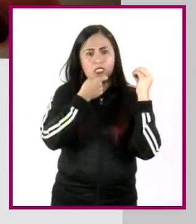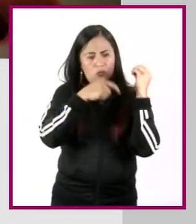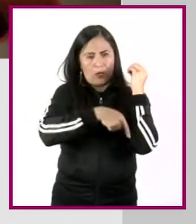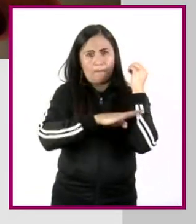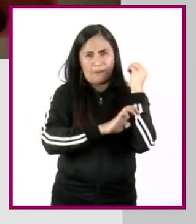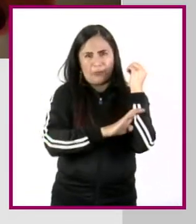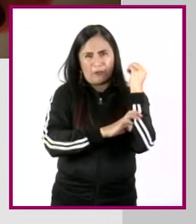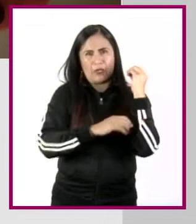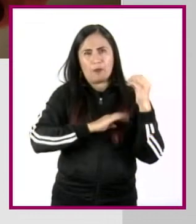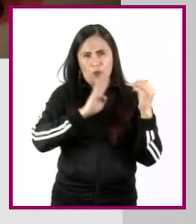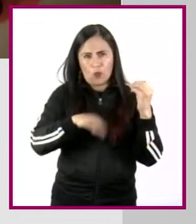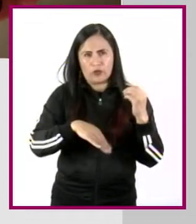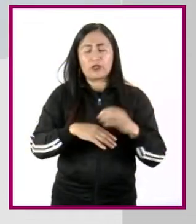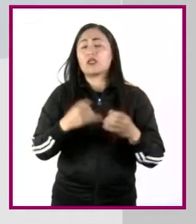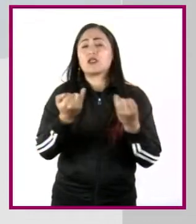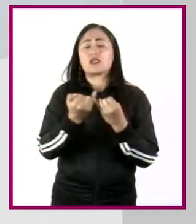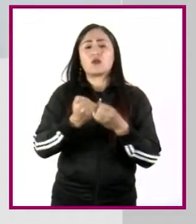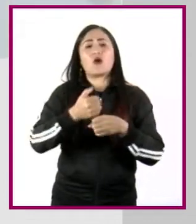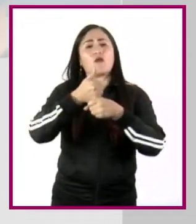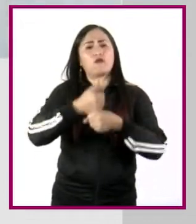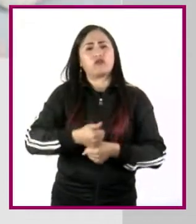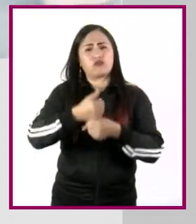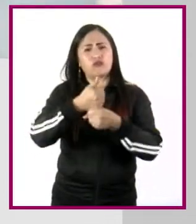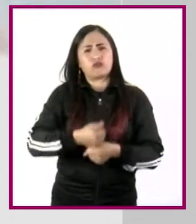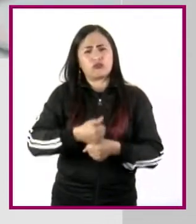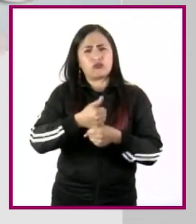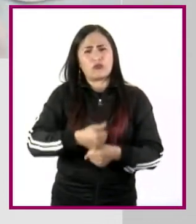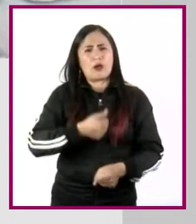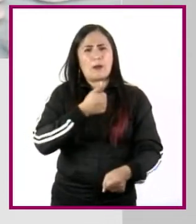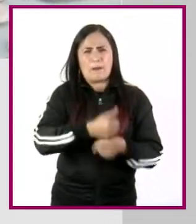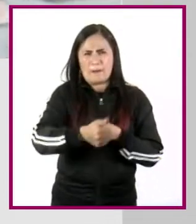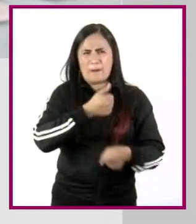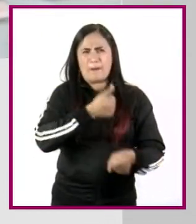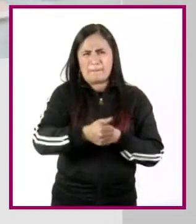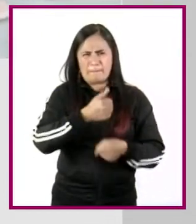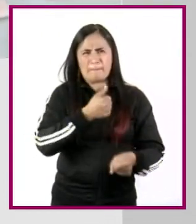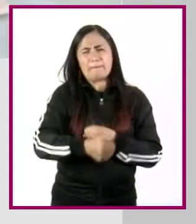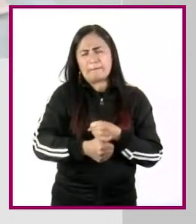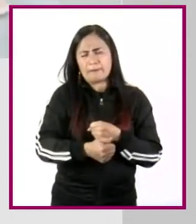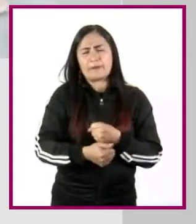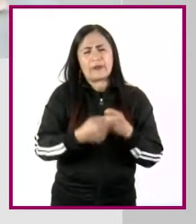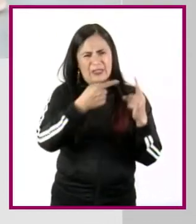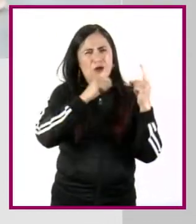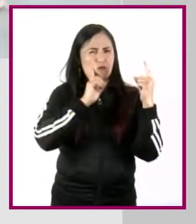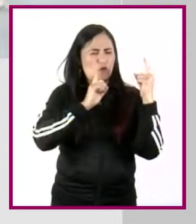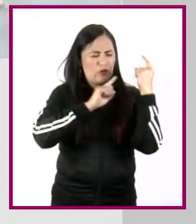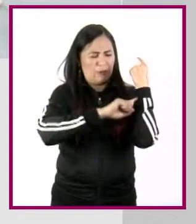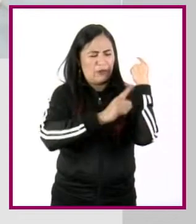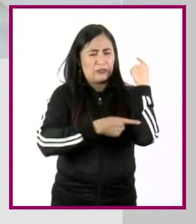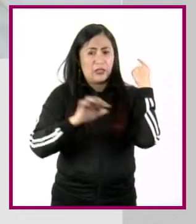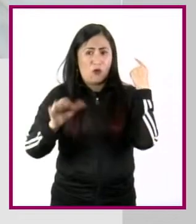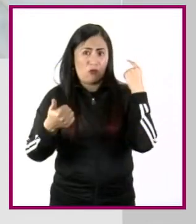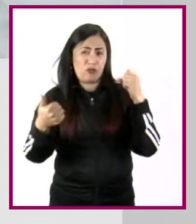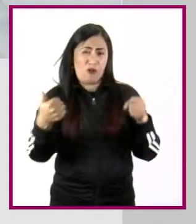La violencia física que puedan ejercer contra el cuerpo que está gestando también aumenta esa